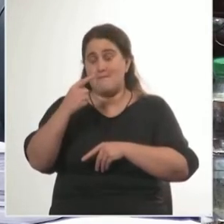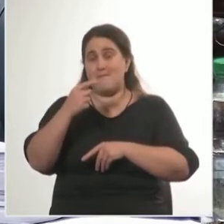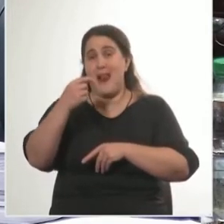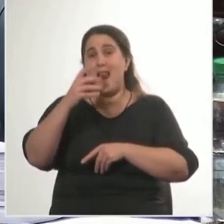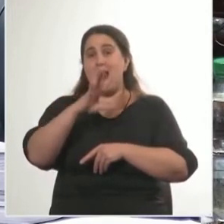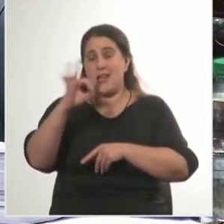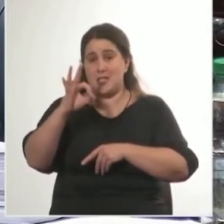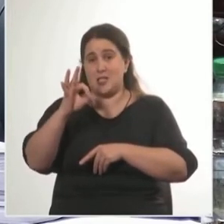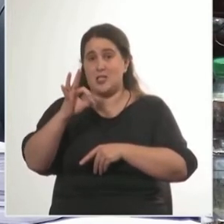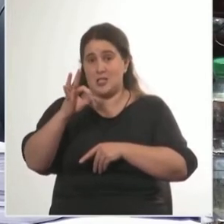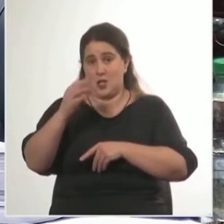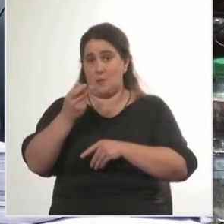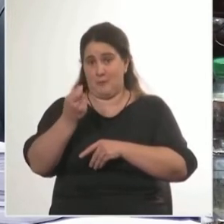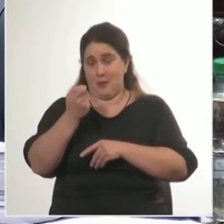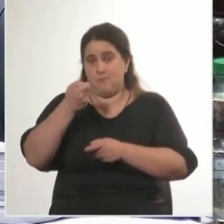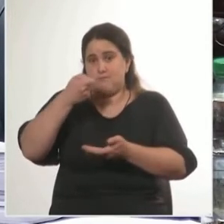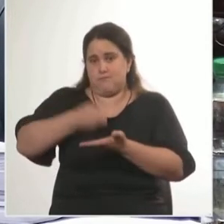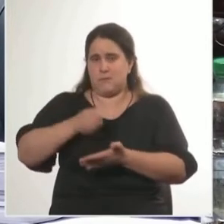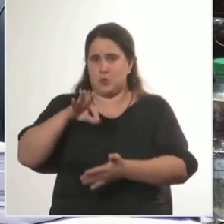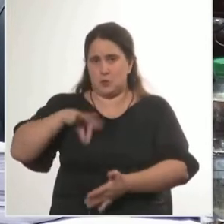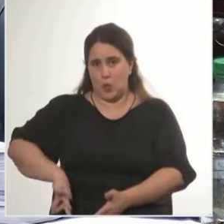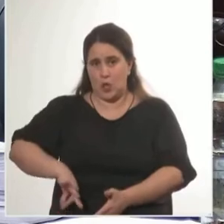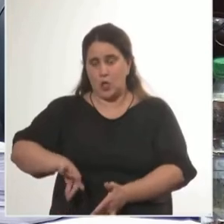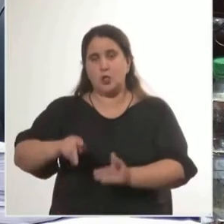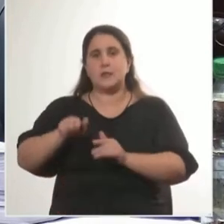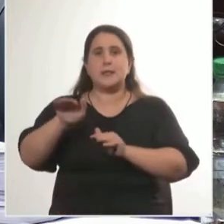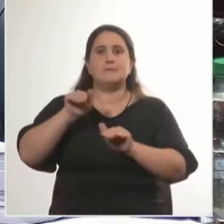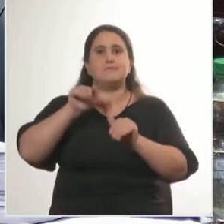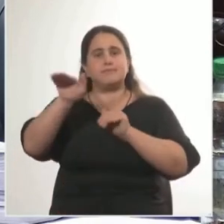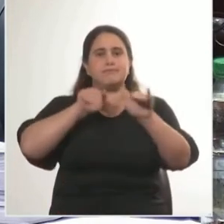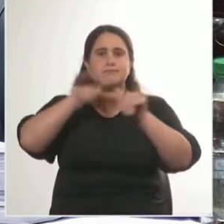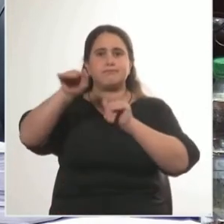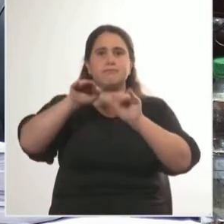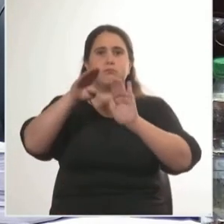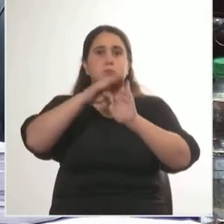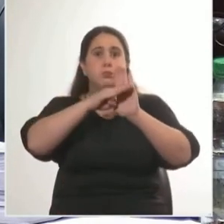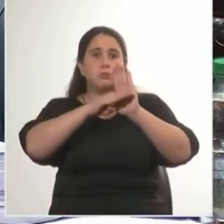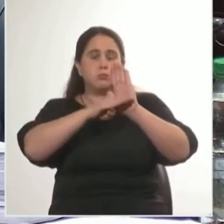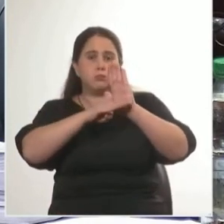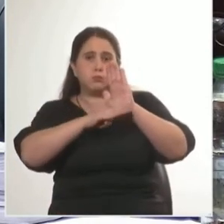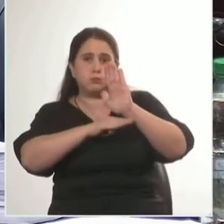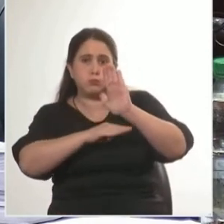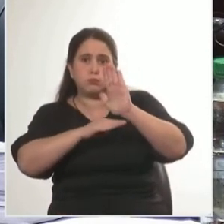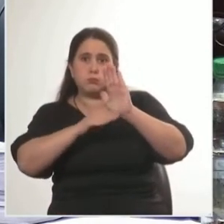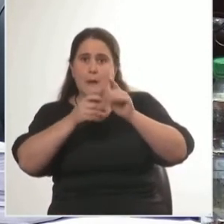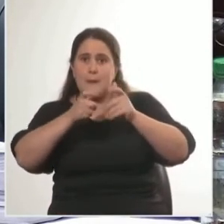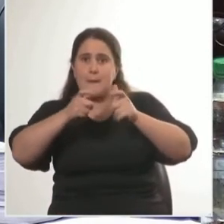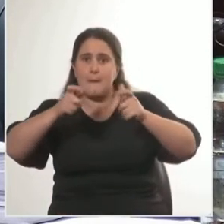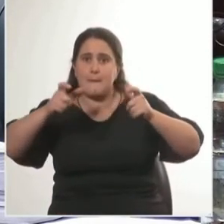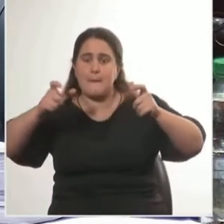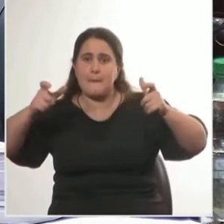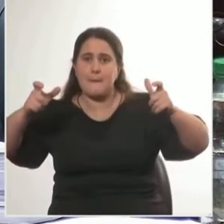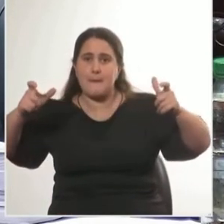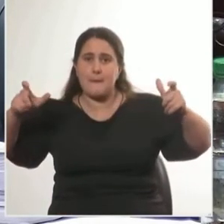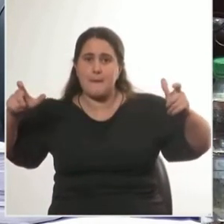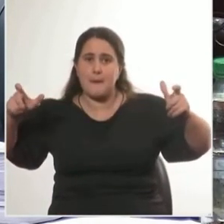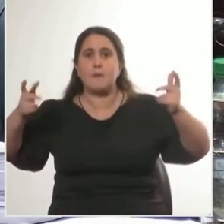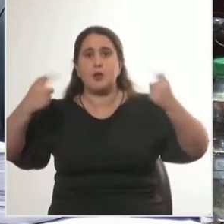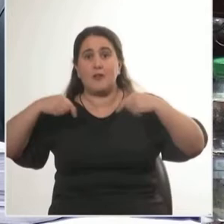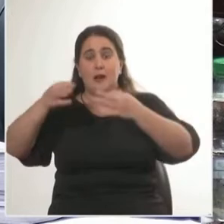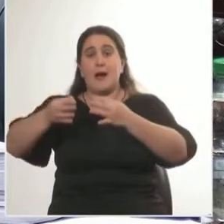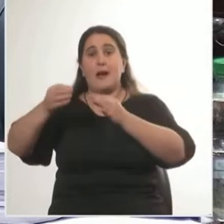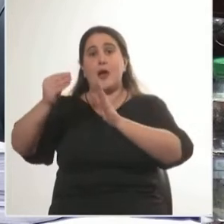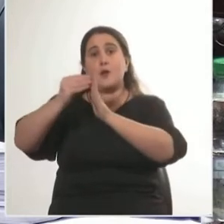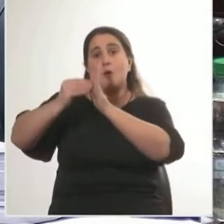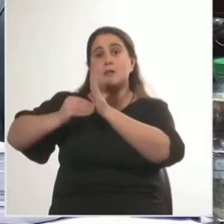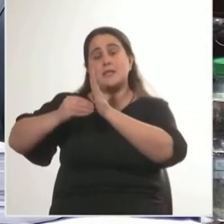de remuneración, se hayan presentado más personas que las que figuran como desempleadas en